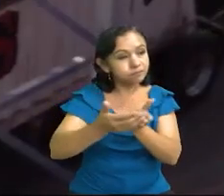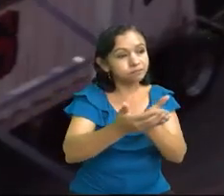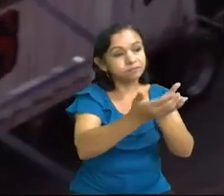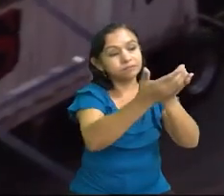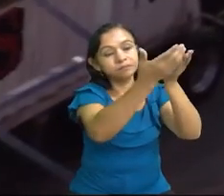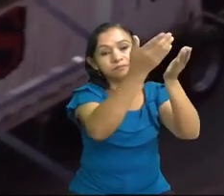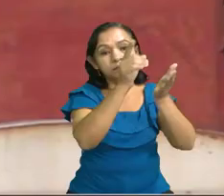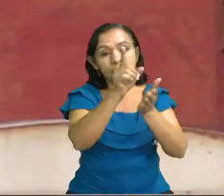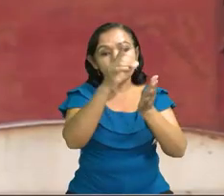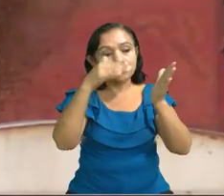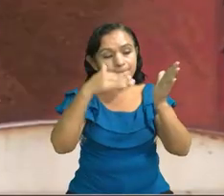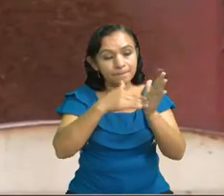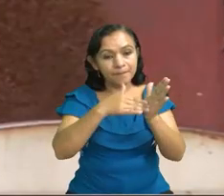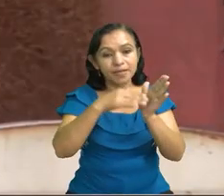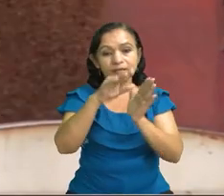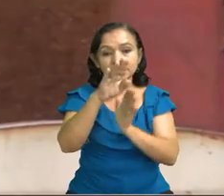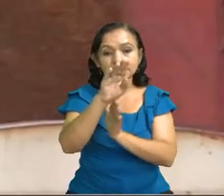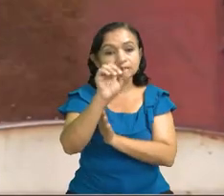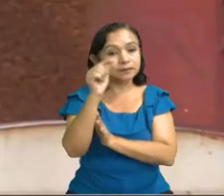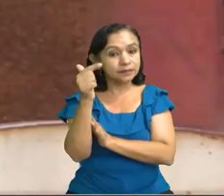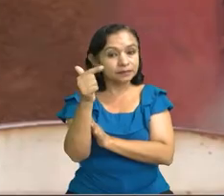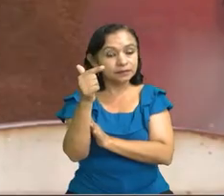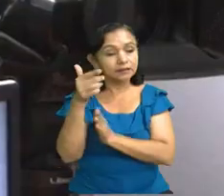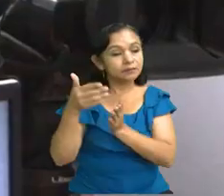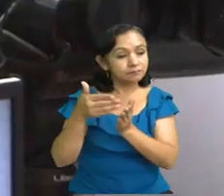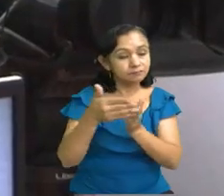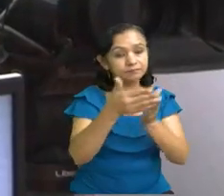1.347 contenedores de exportación